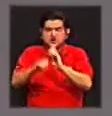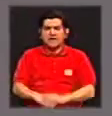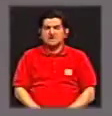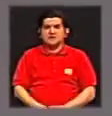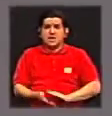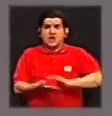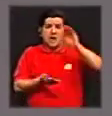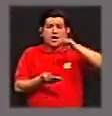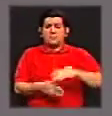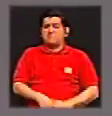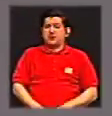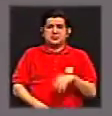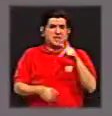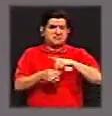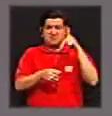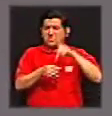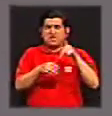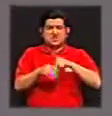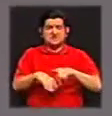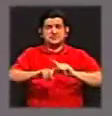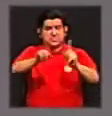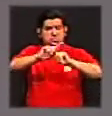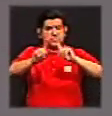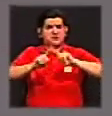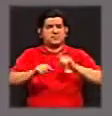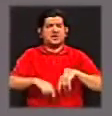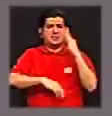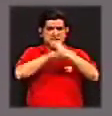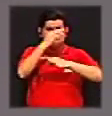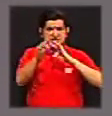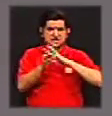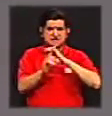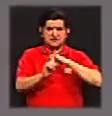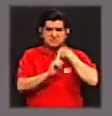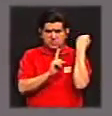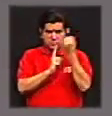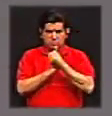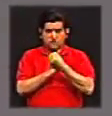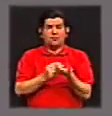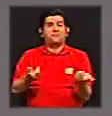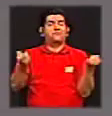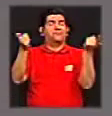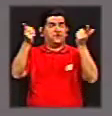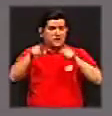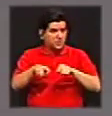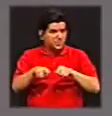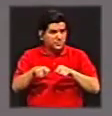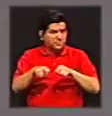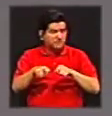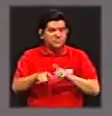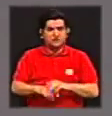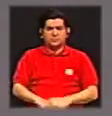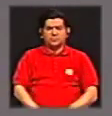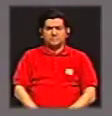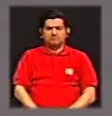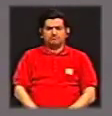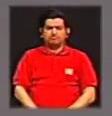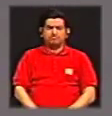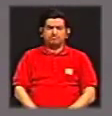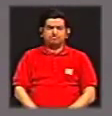abstencionismo en muchas circunstancias. Es un fenómeno bastante